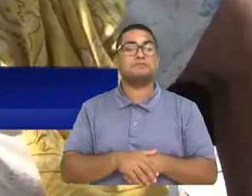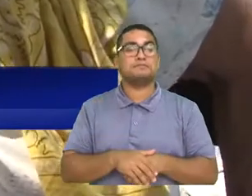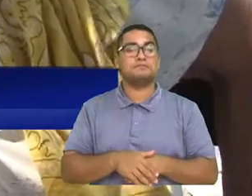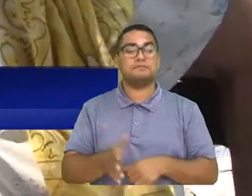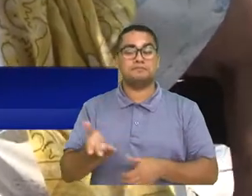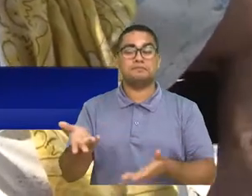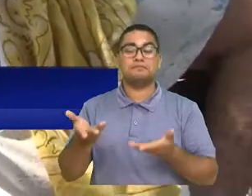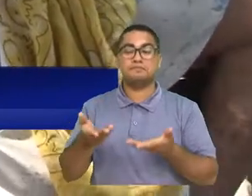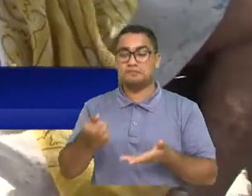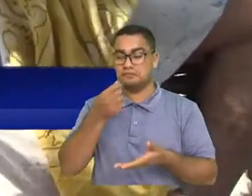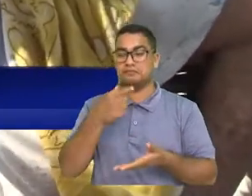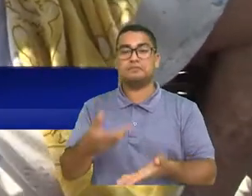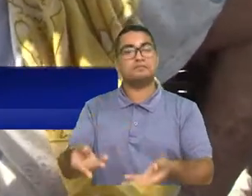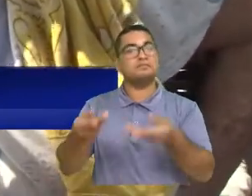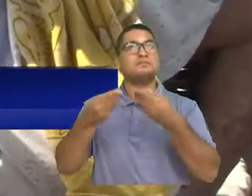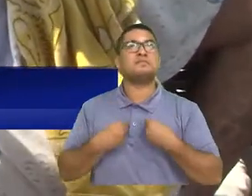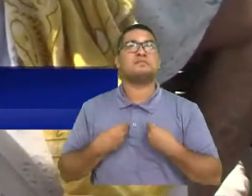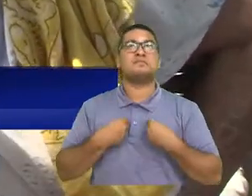lo dan.